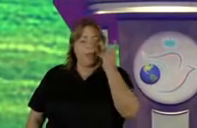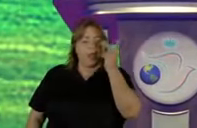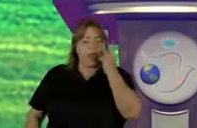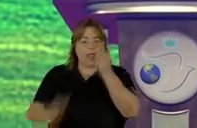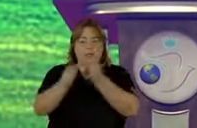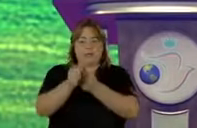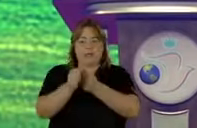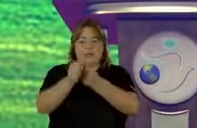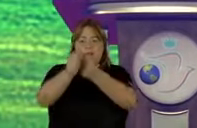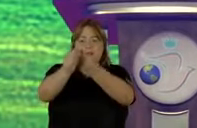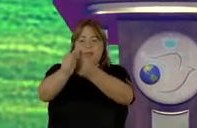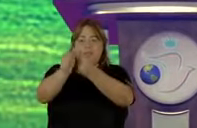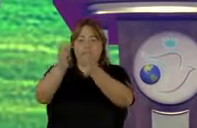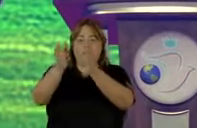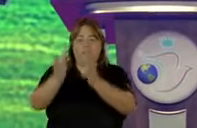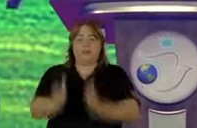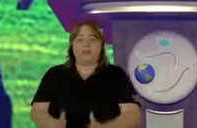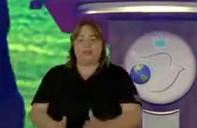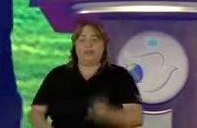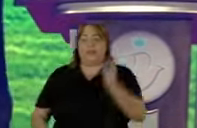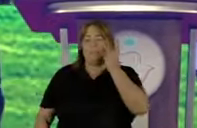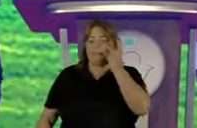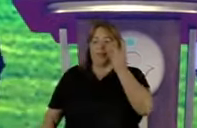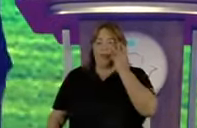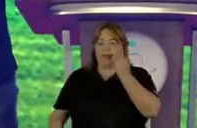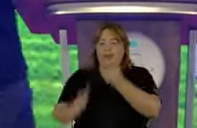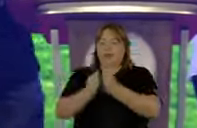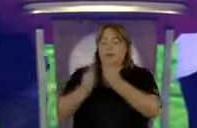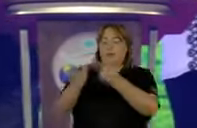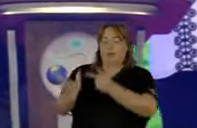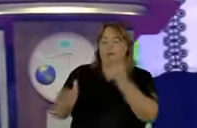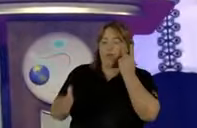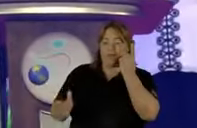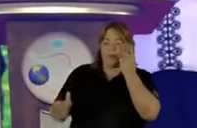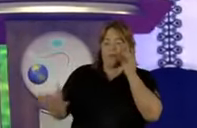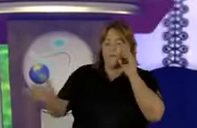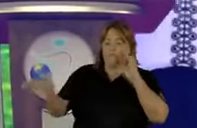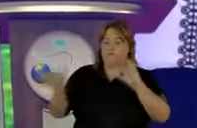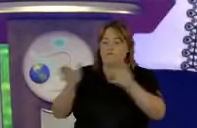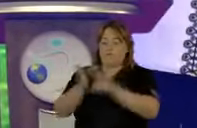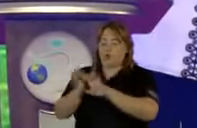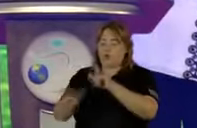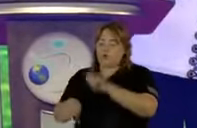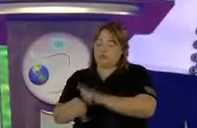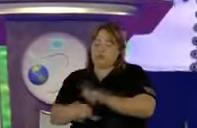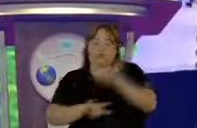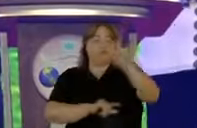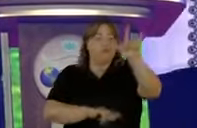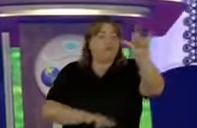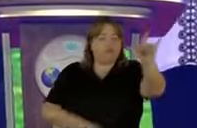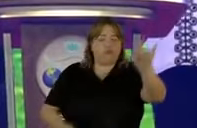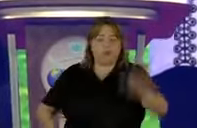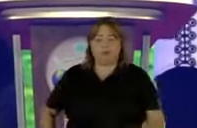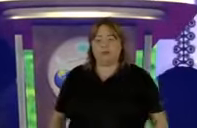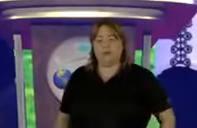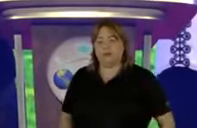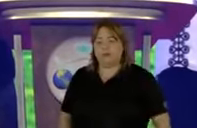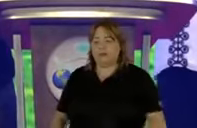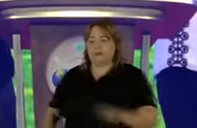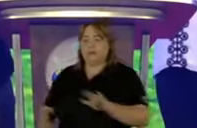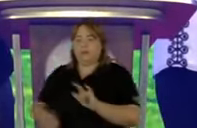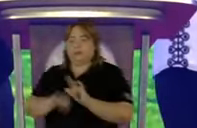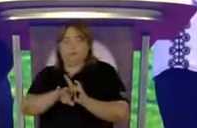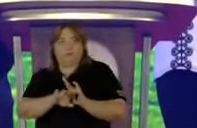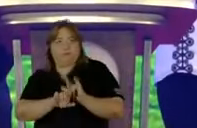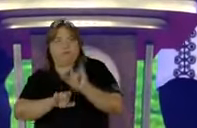mire. Aquí está, nuestro, cámara, por favor, cámara. Esta tiene ahí, usted sabe, para volar por los planetas con los